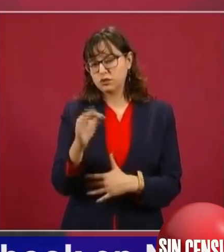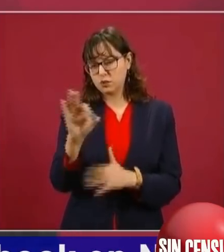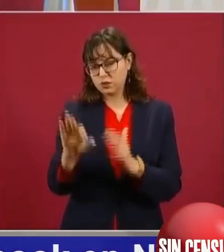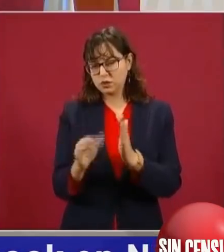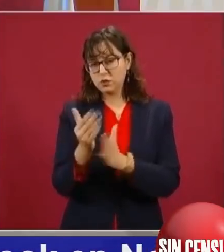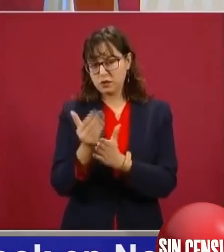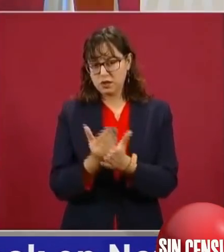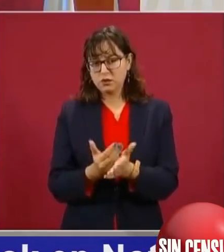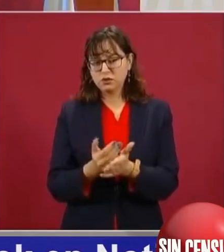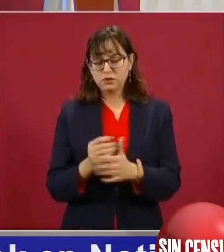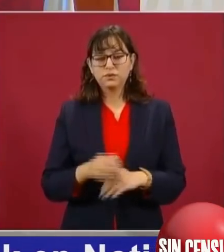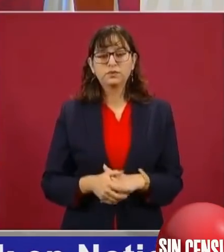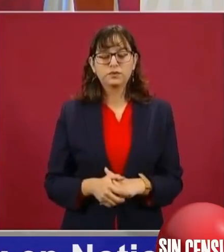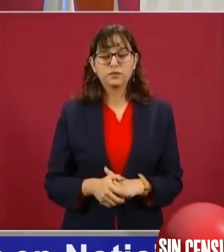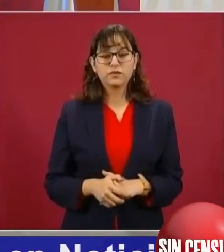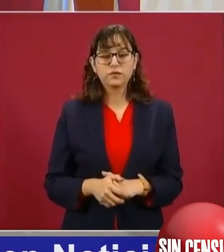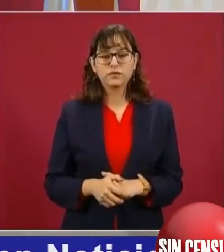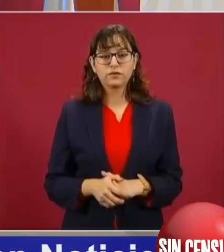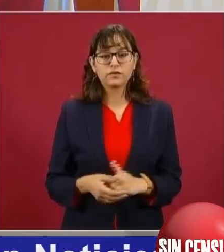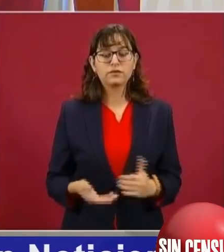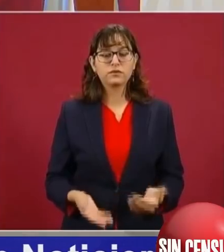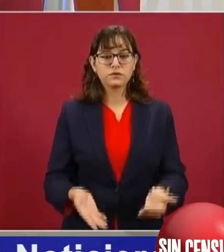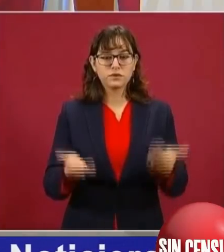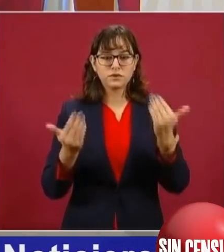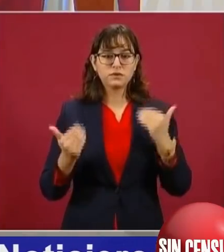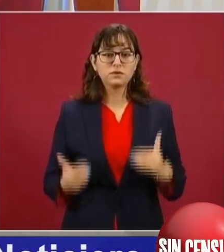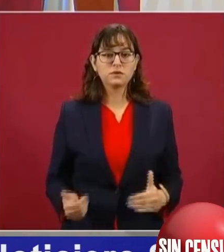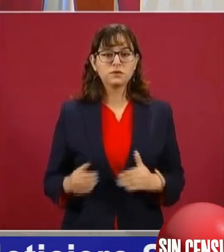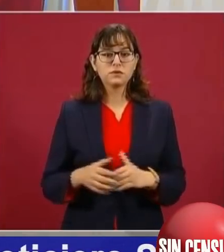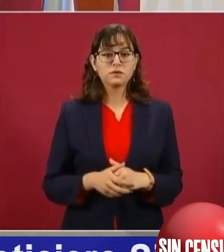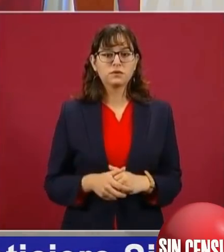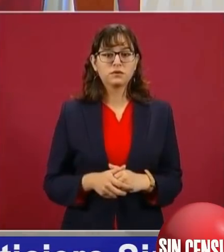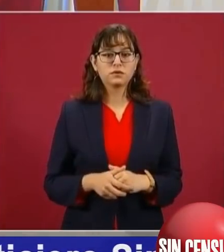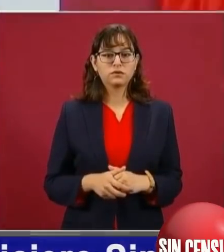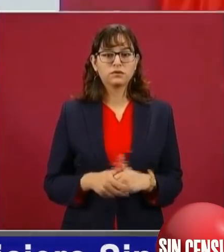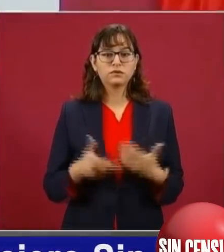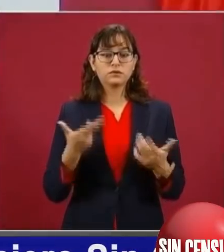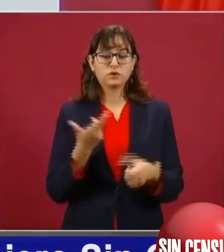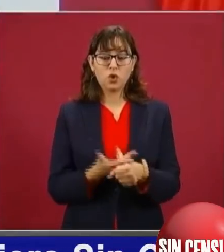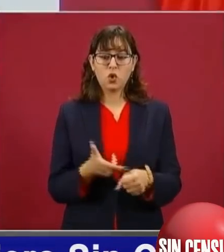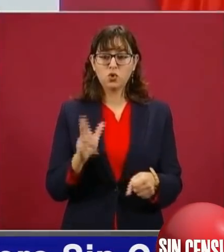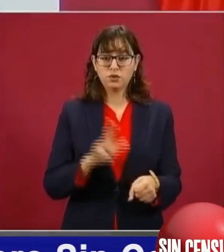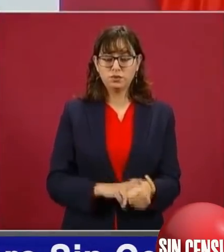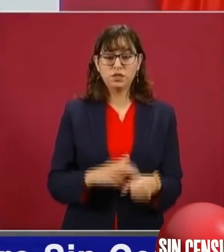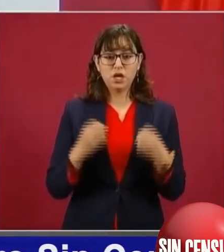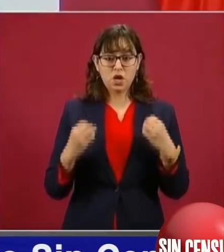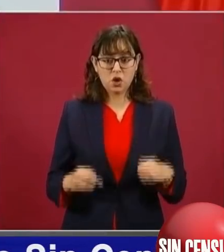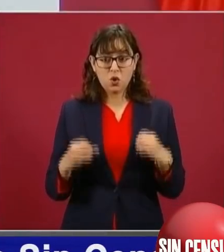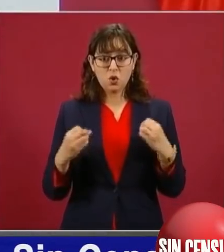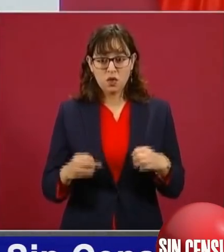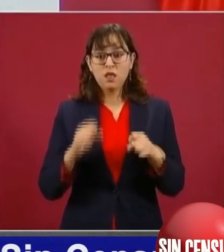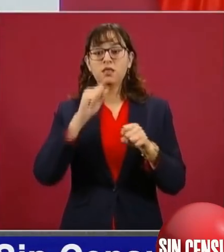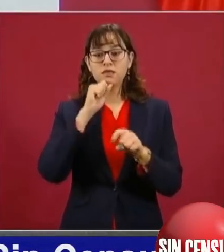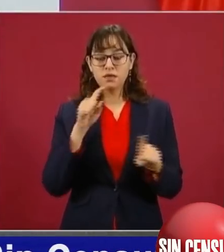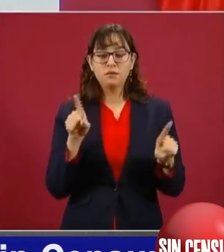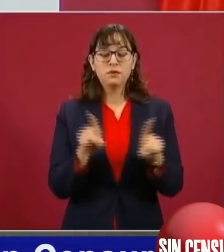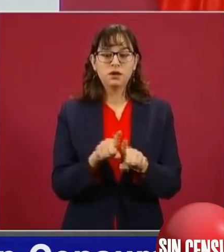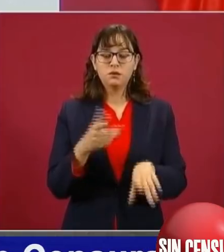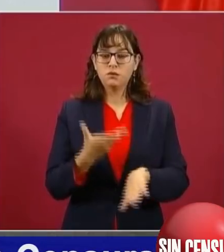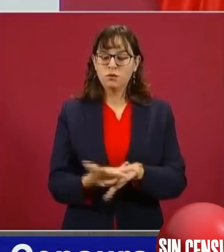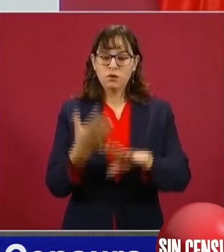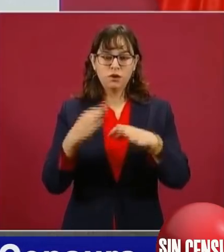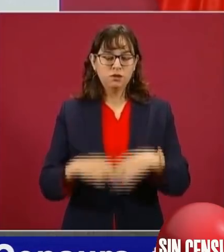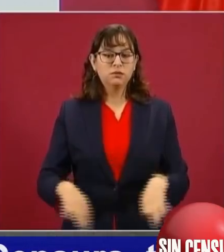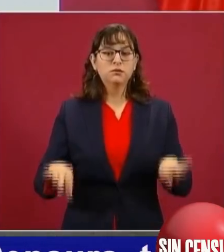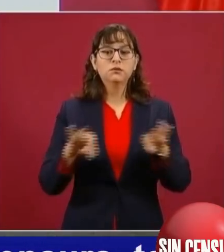sido progresiva. La siguiente. Y finalmente, la ocupación hospitalaria es un indicador importante porque